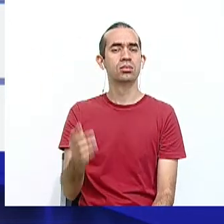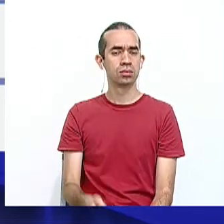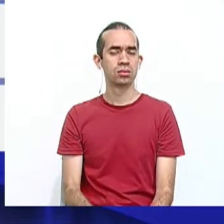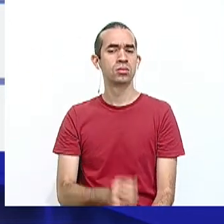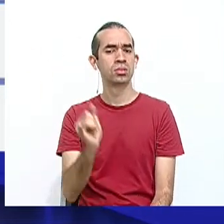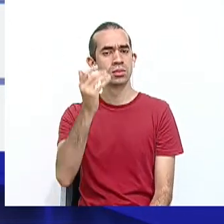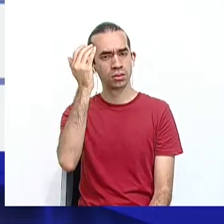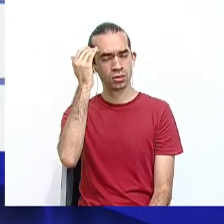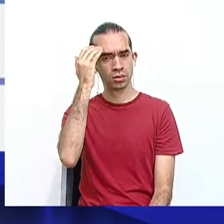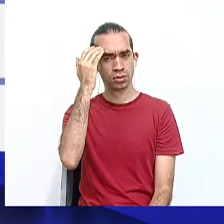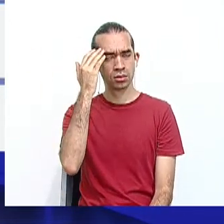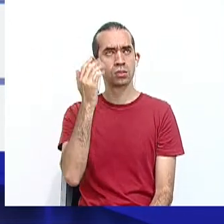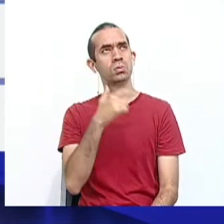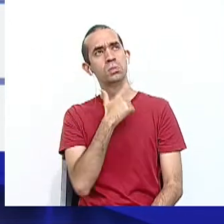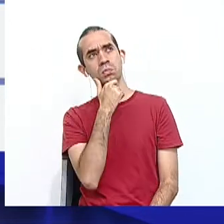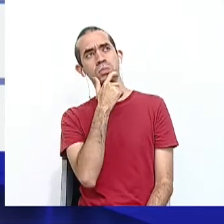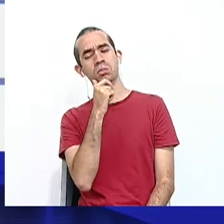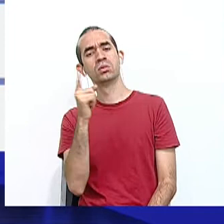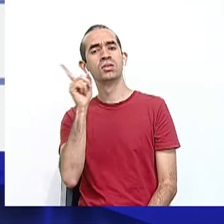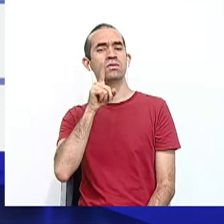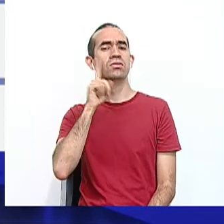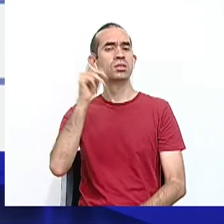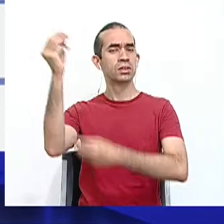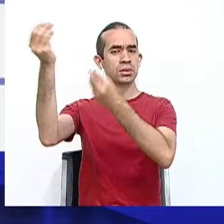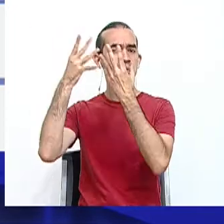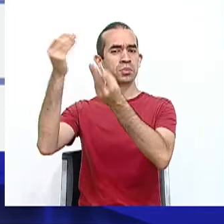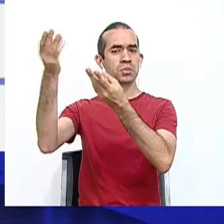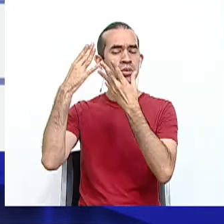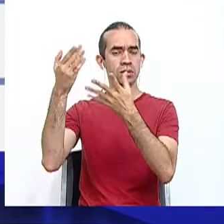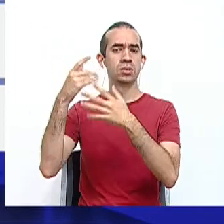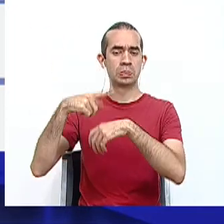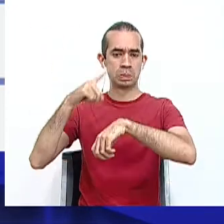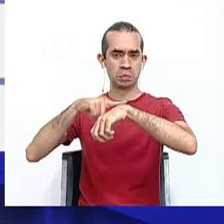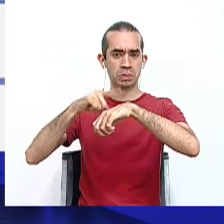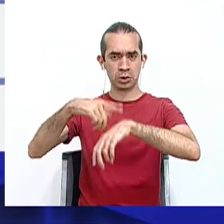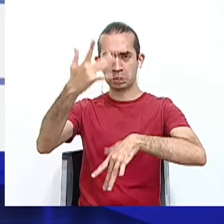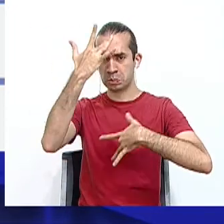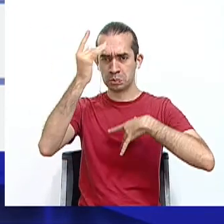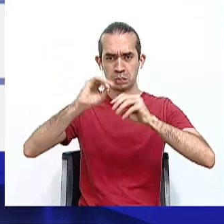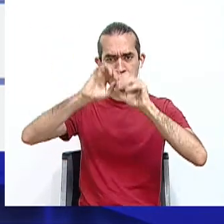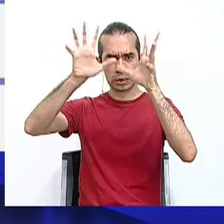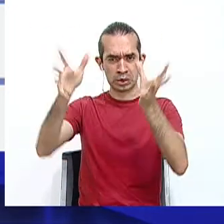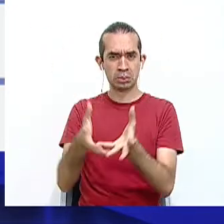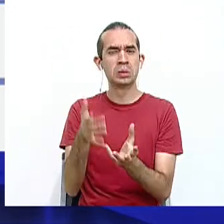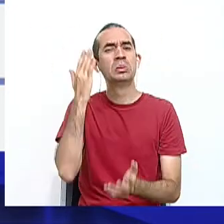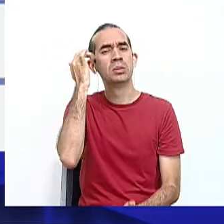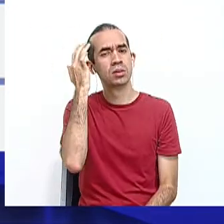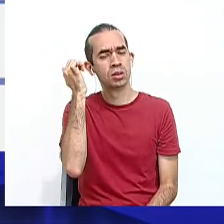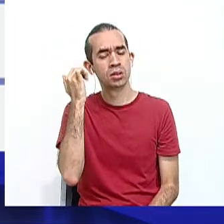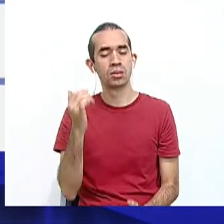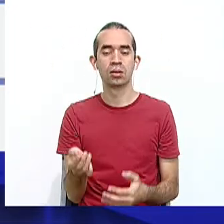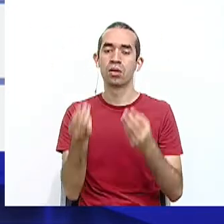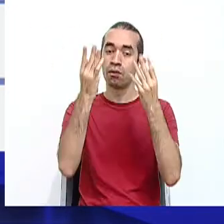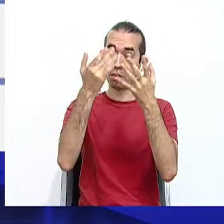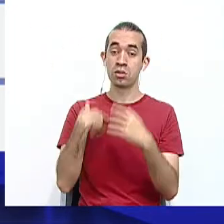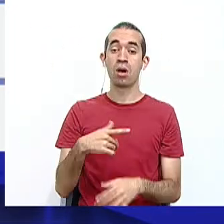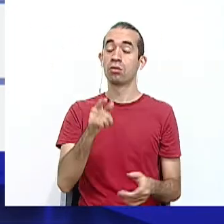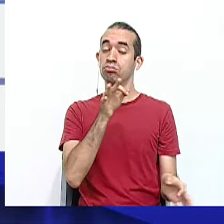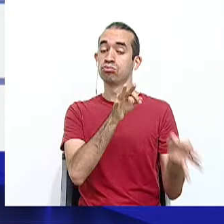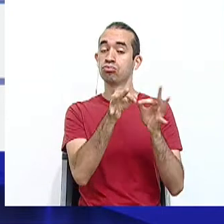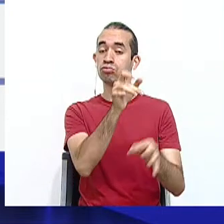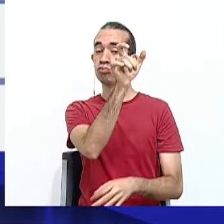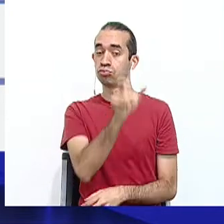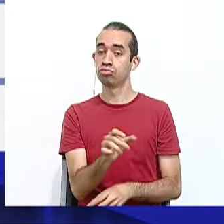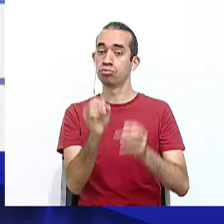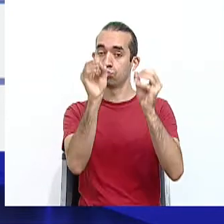hemos sido susceptibles a la información falsa durante el periodo de pandemia? Sobre esta información tenemos un detalle que nos